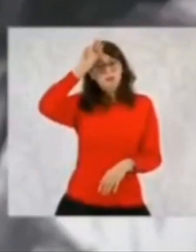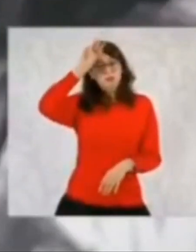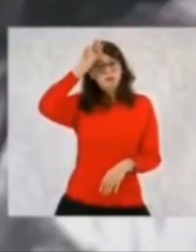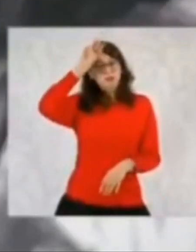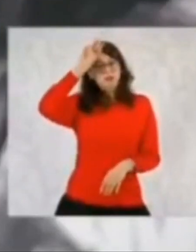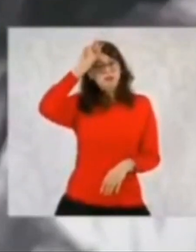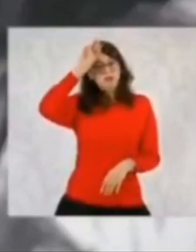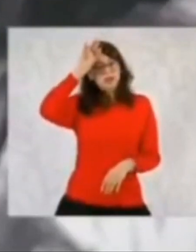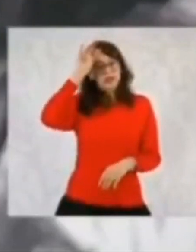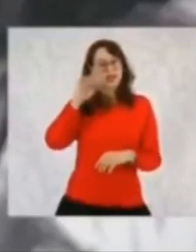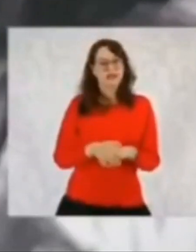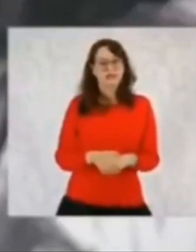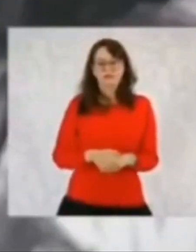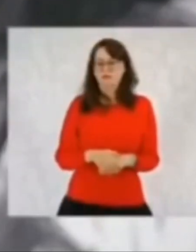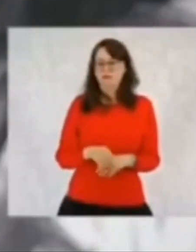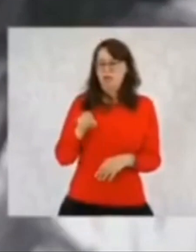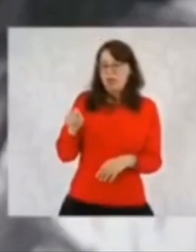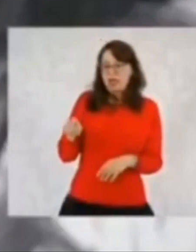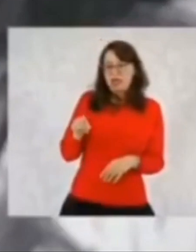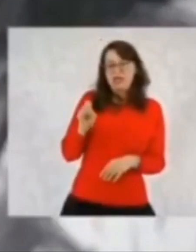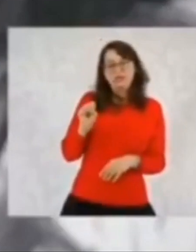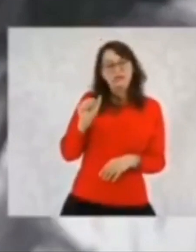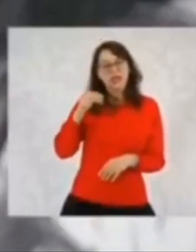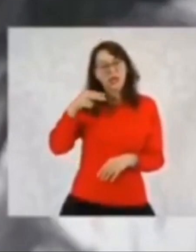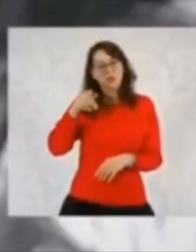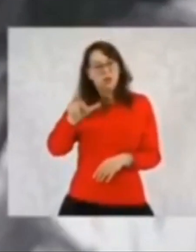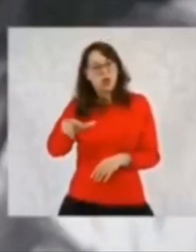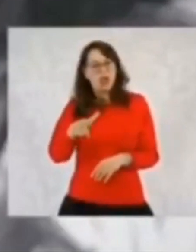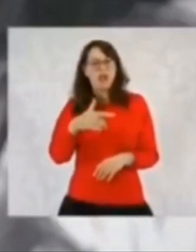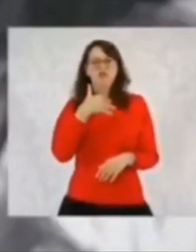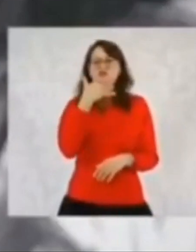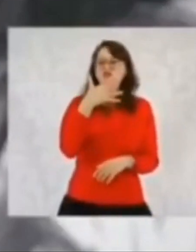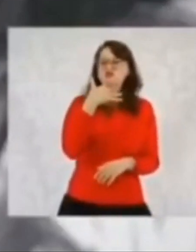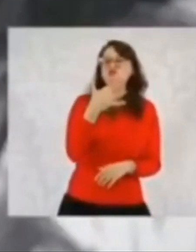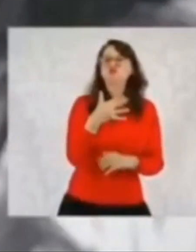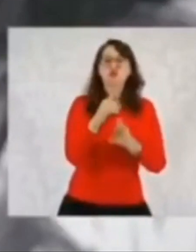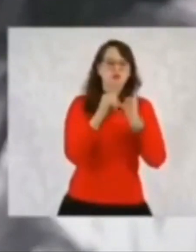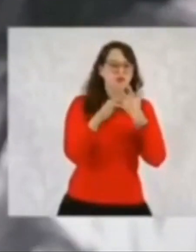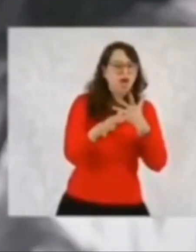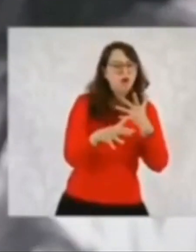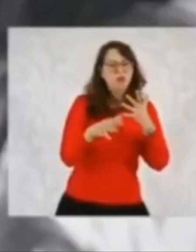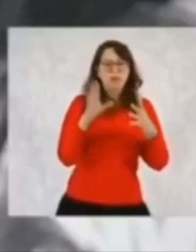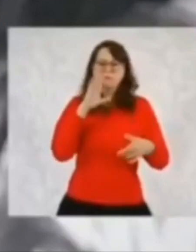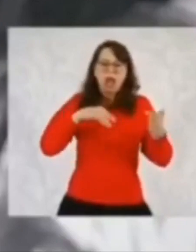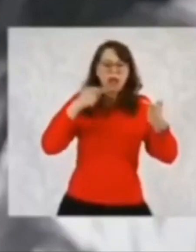Pero ganó el PRIAN la alcaldía de Monterrey. Entonces, ¿cómo?